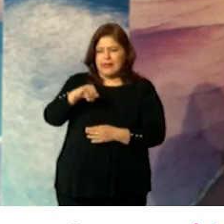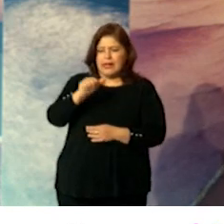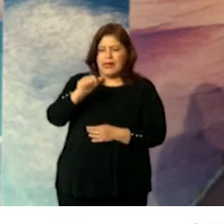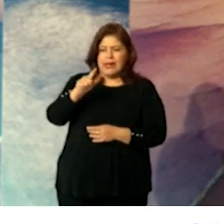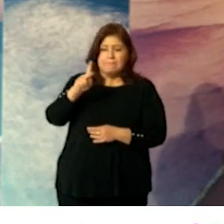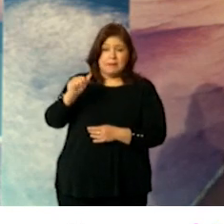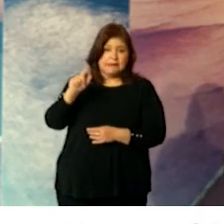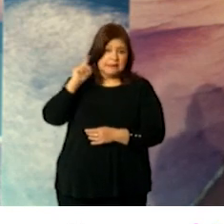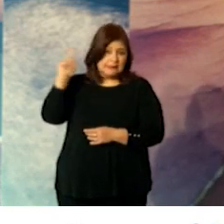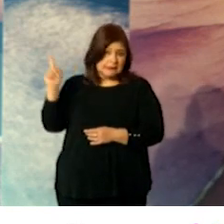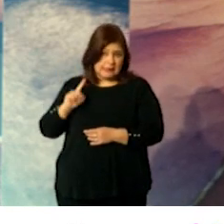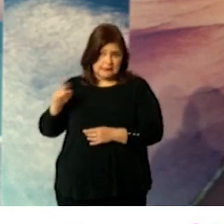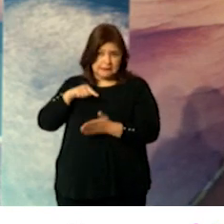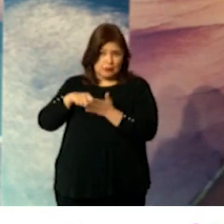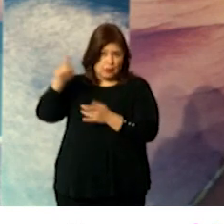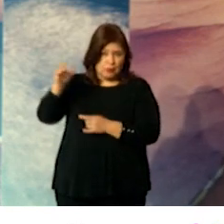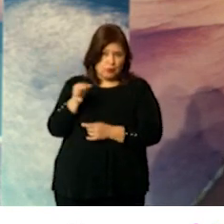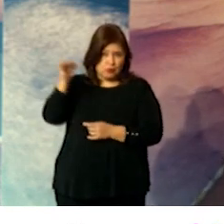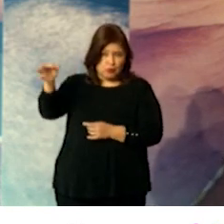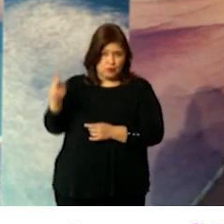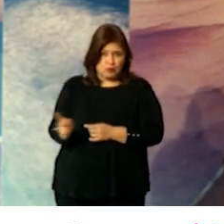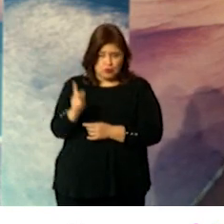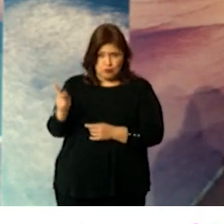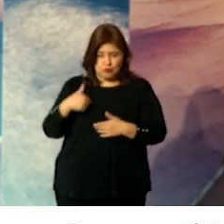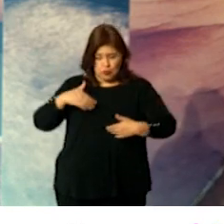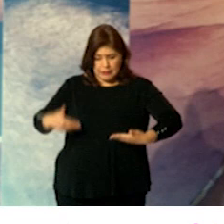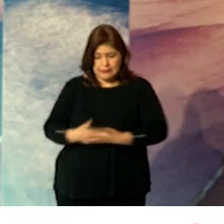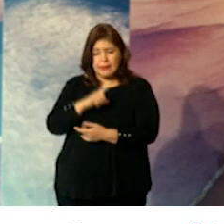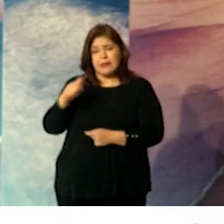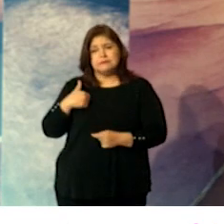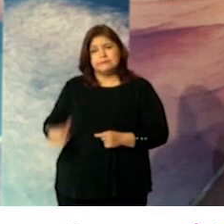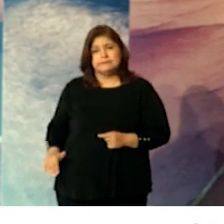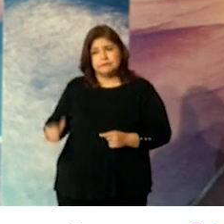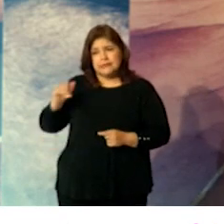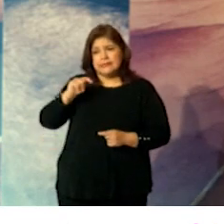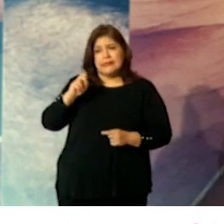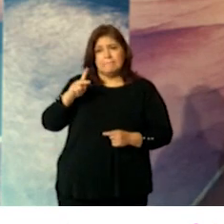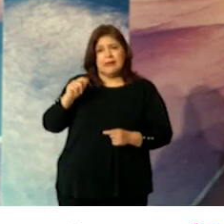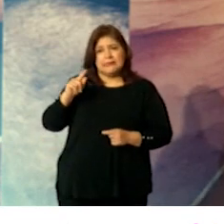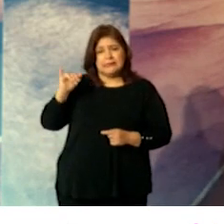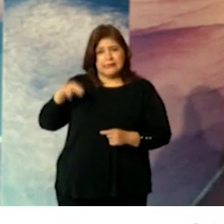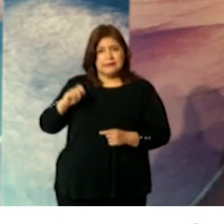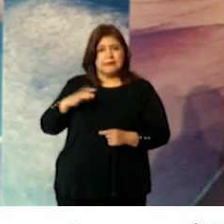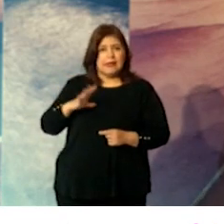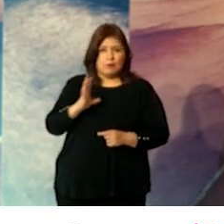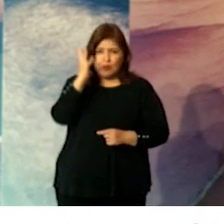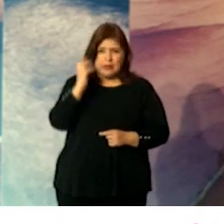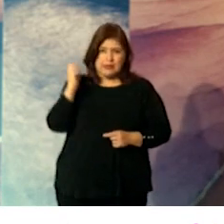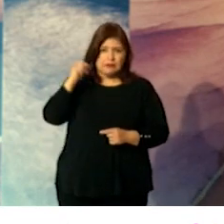que es un pueblo que está en Zacatecas. Después me crié en Tepatitlán de Morelos,